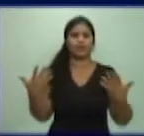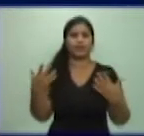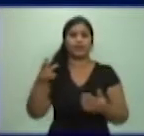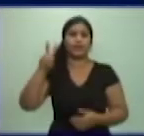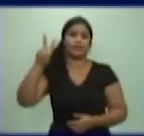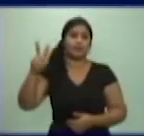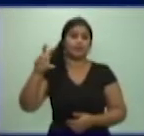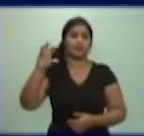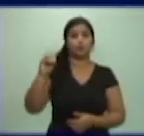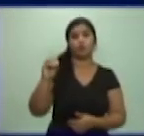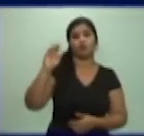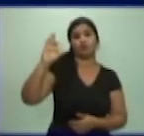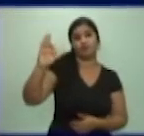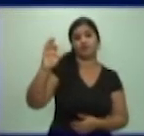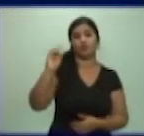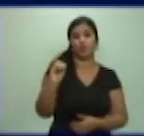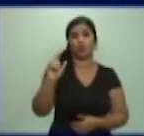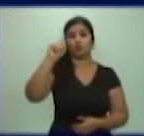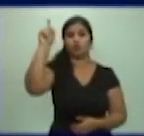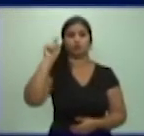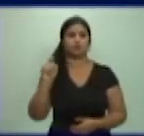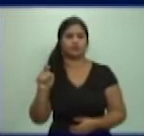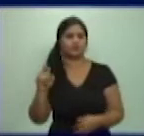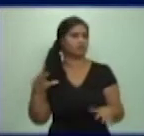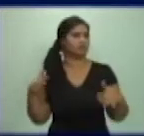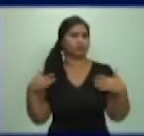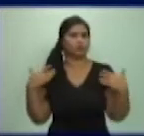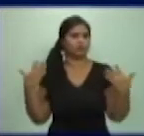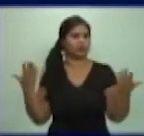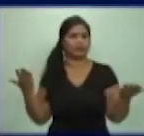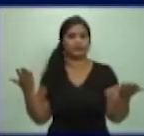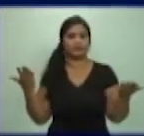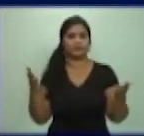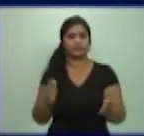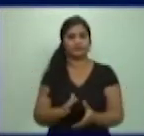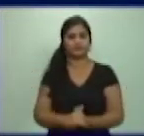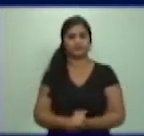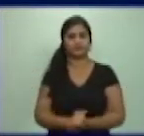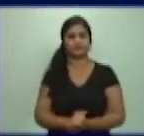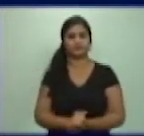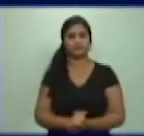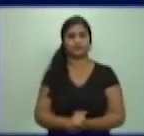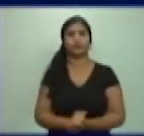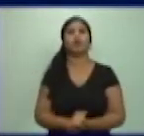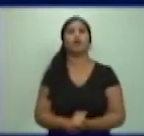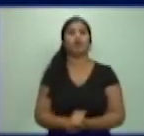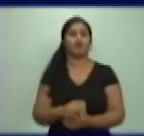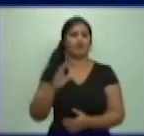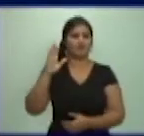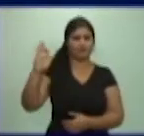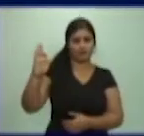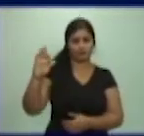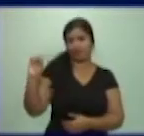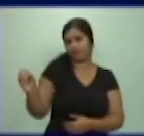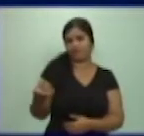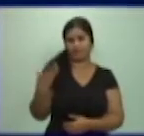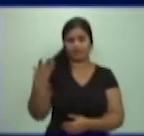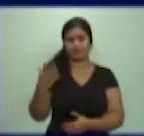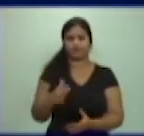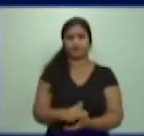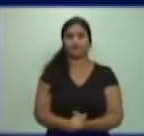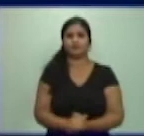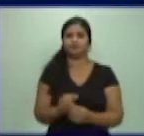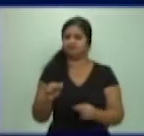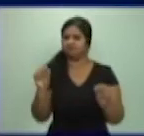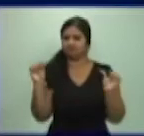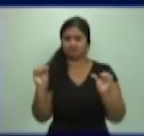distan de la realidad, no, ¿verdad? Por tanto, el enunciado es falso. Dice el